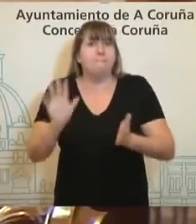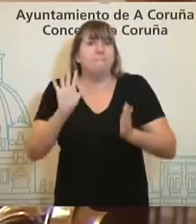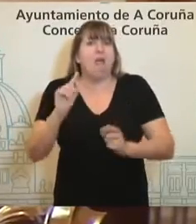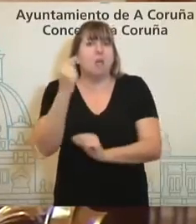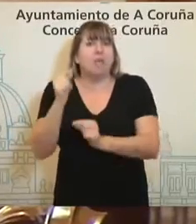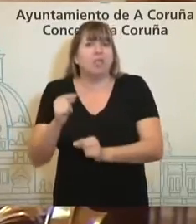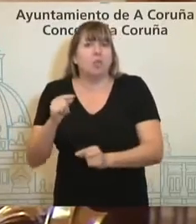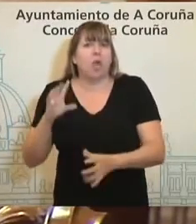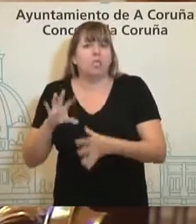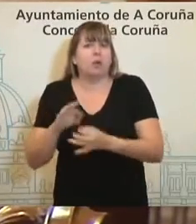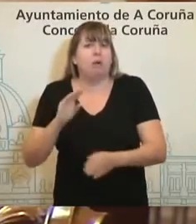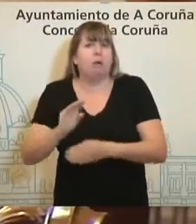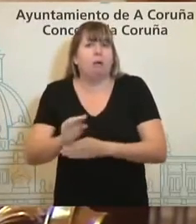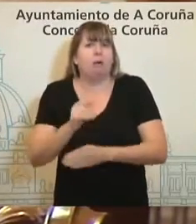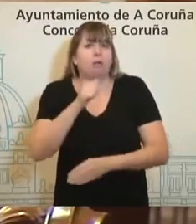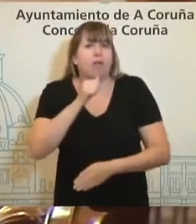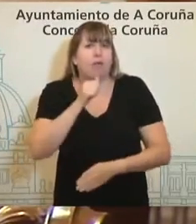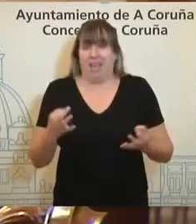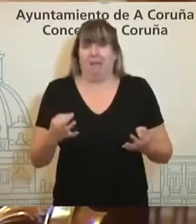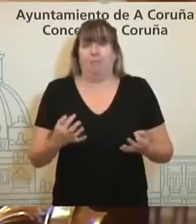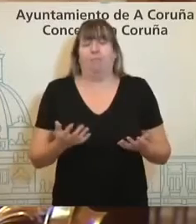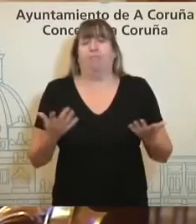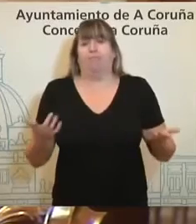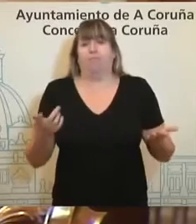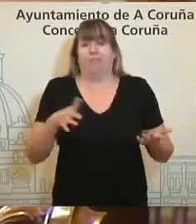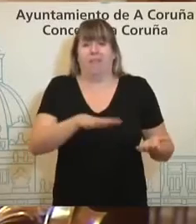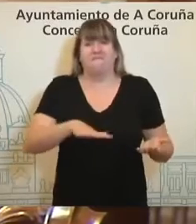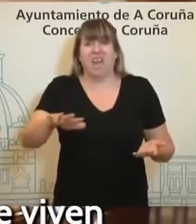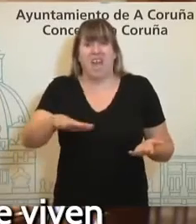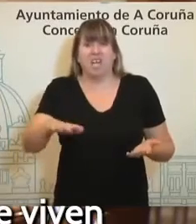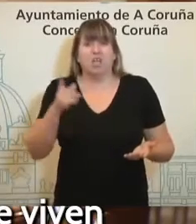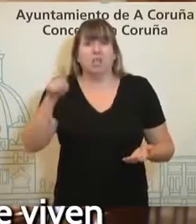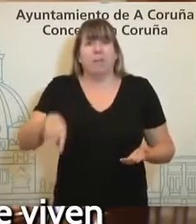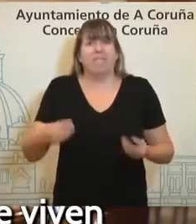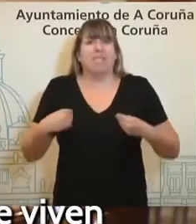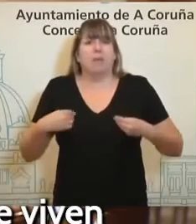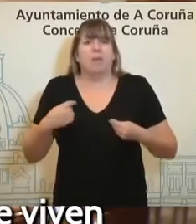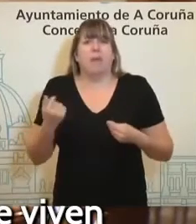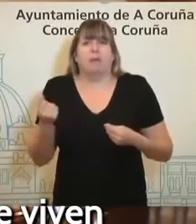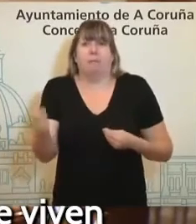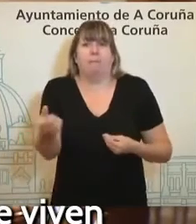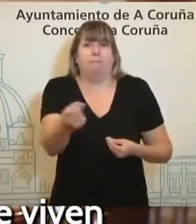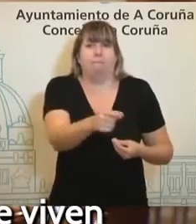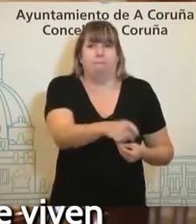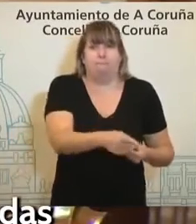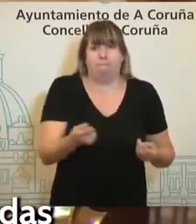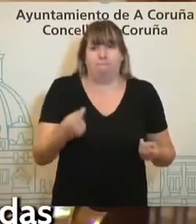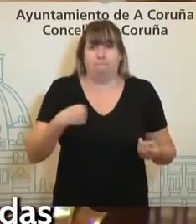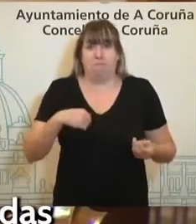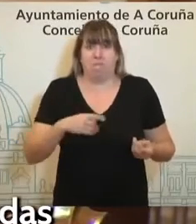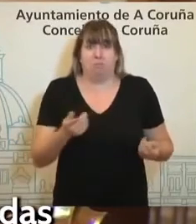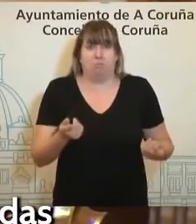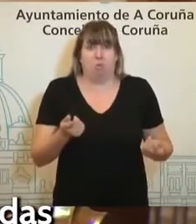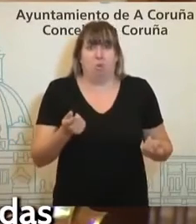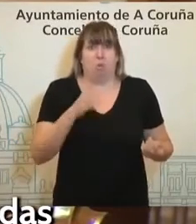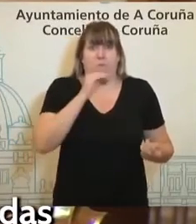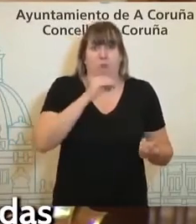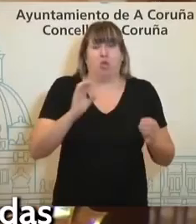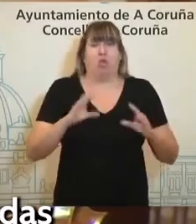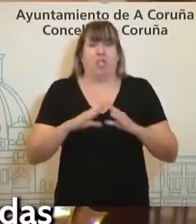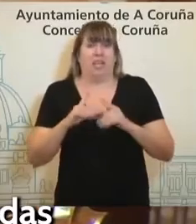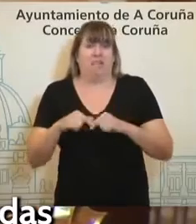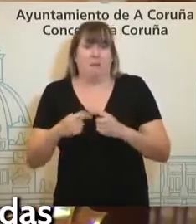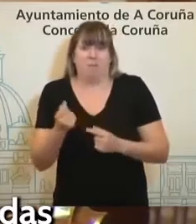orzamentaria, un prazo e unha execución. Nestes barrios están vivindo unhas circunstancias similares a que se viven noutras zonas da